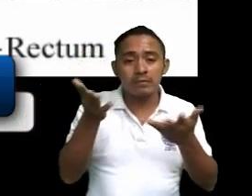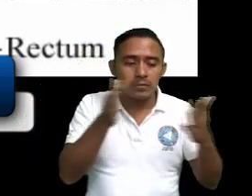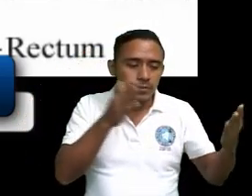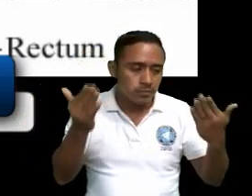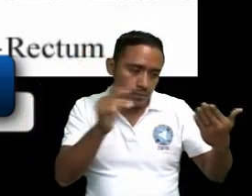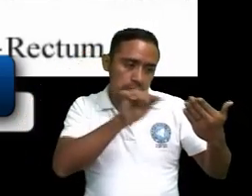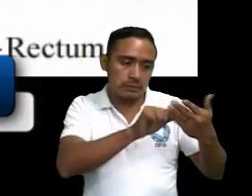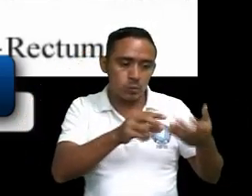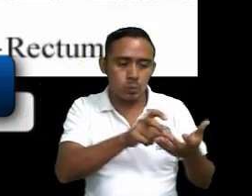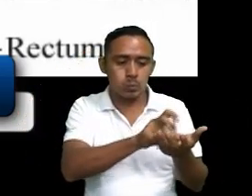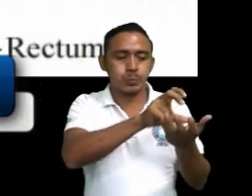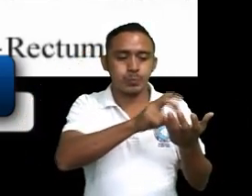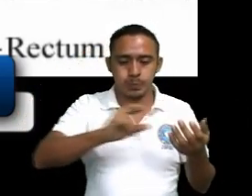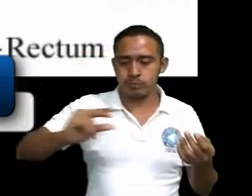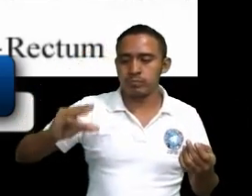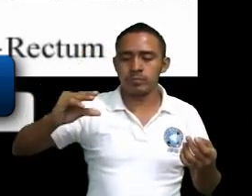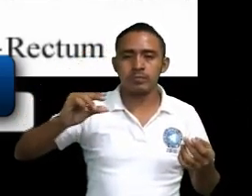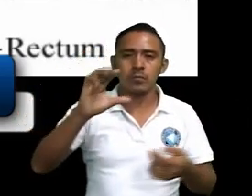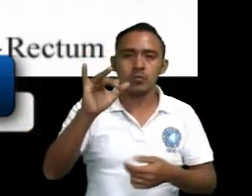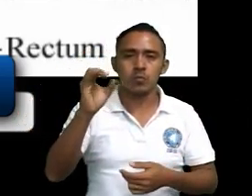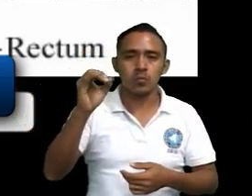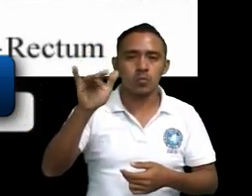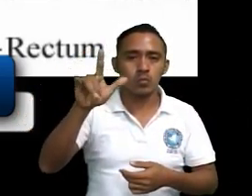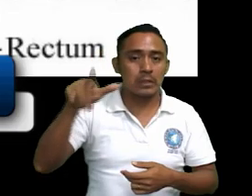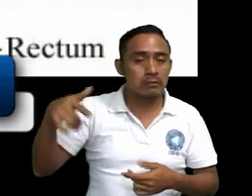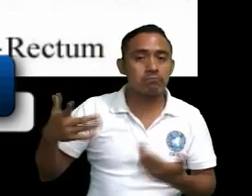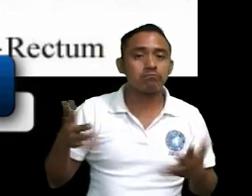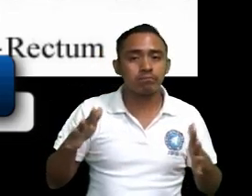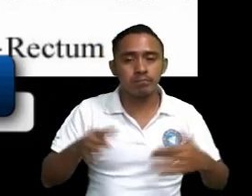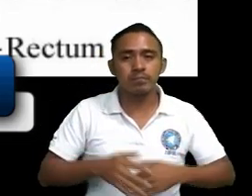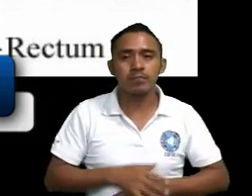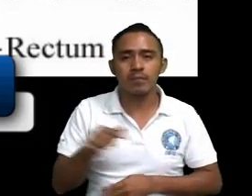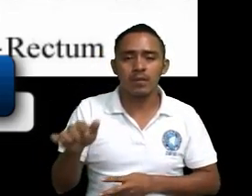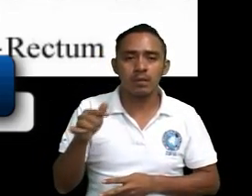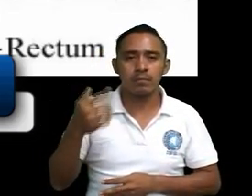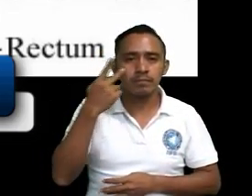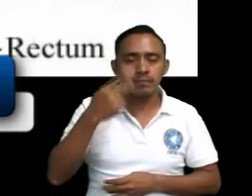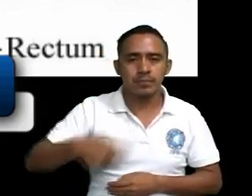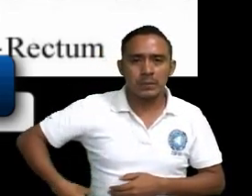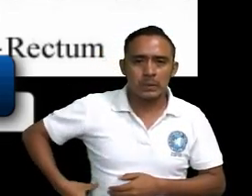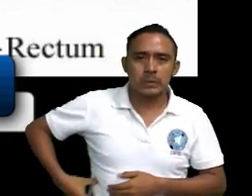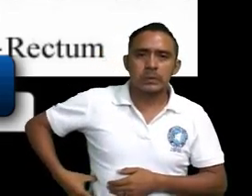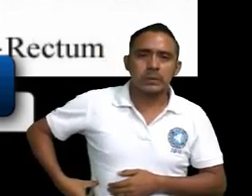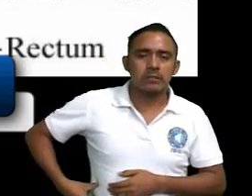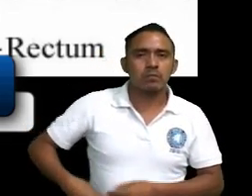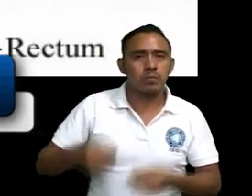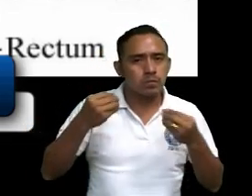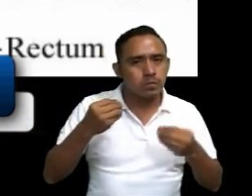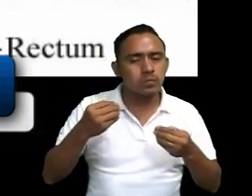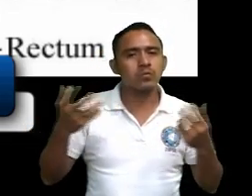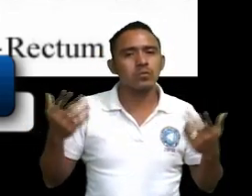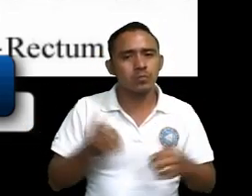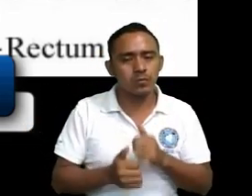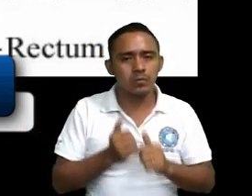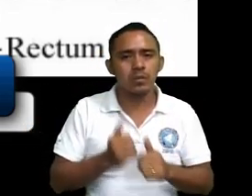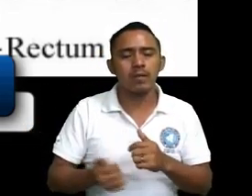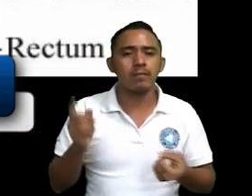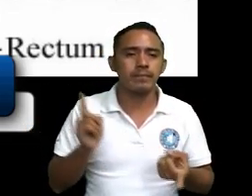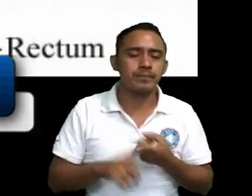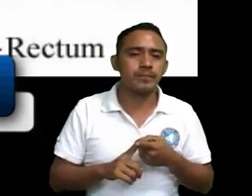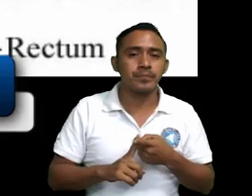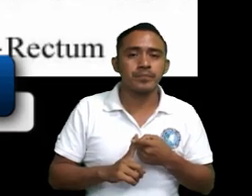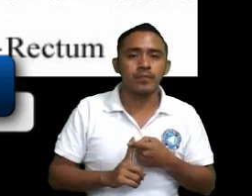uno de ellos. ¿Verdad? Yeah. Eso lógicamente o puede probar o presentar varios trastornos. Ajá. Entonces,